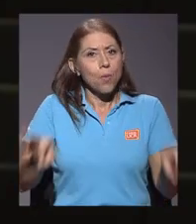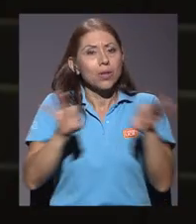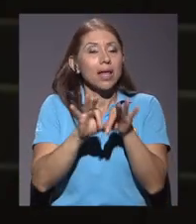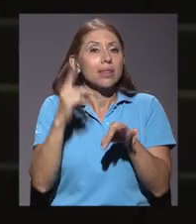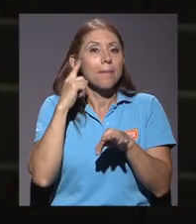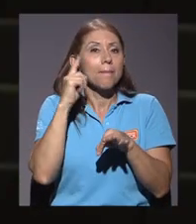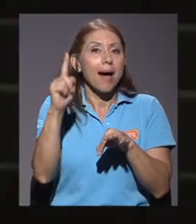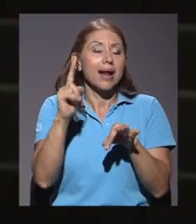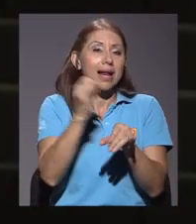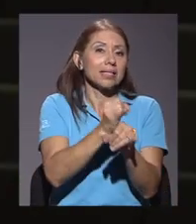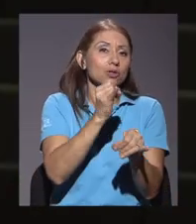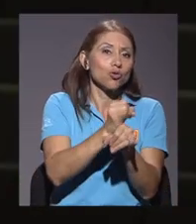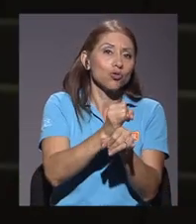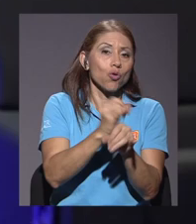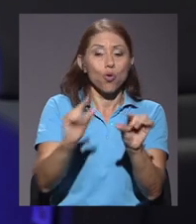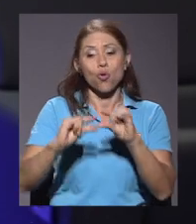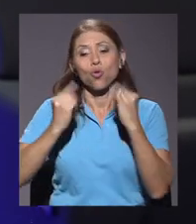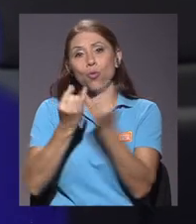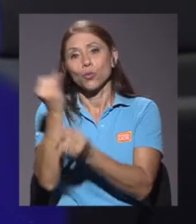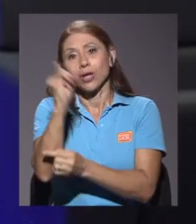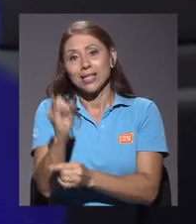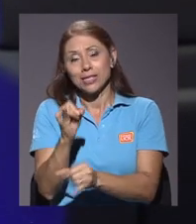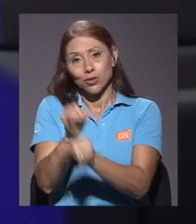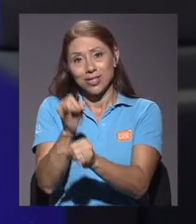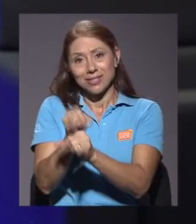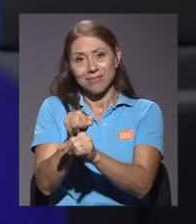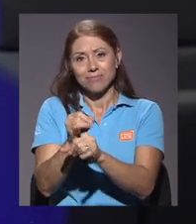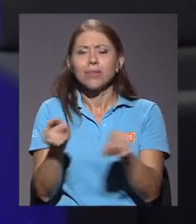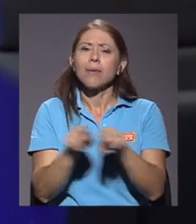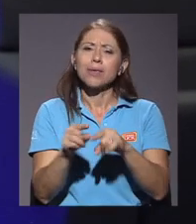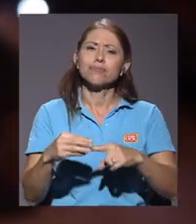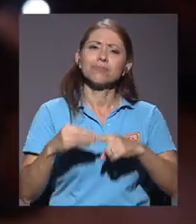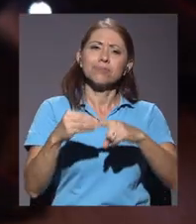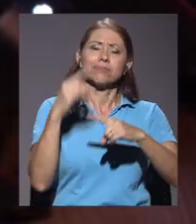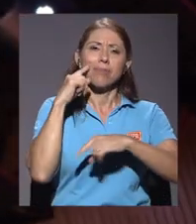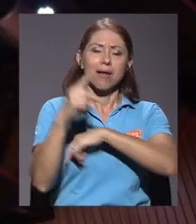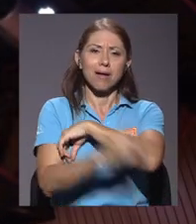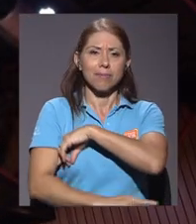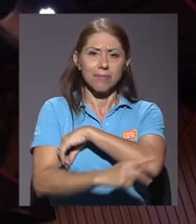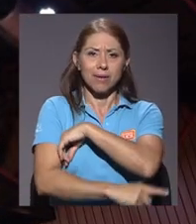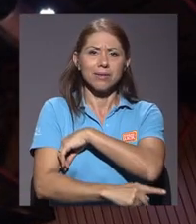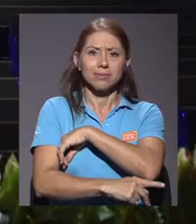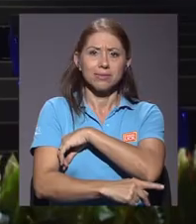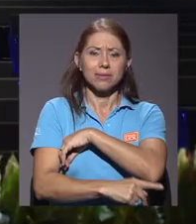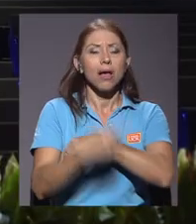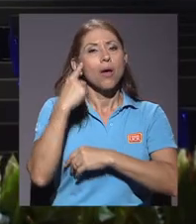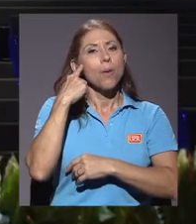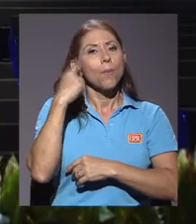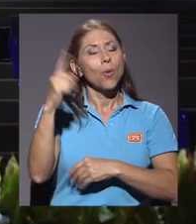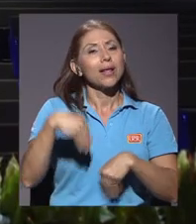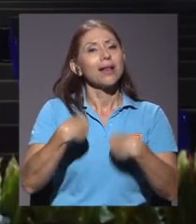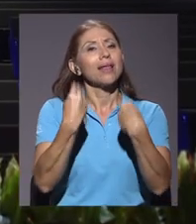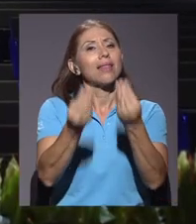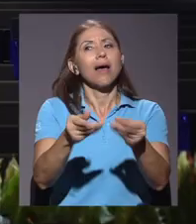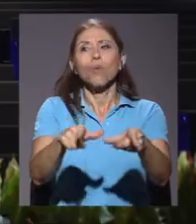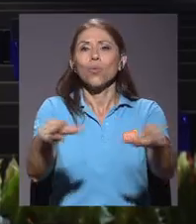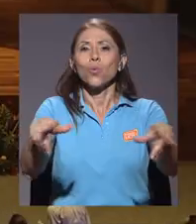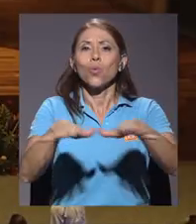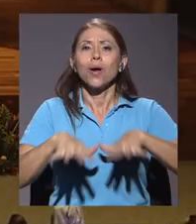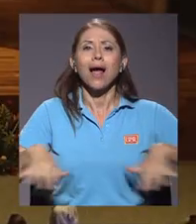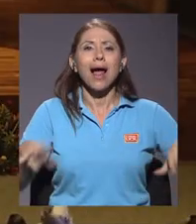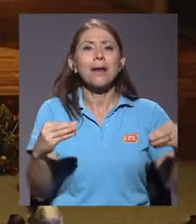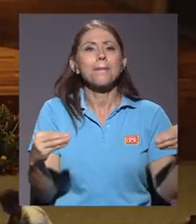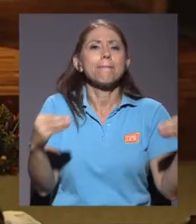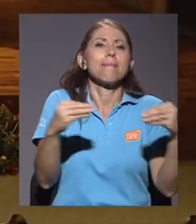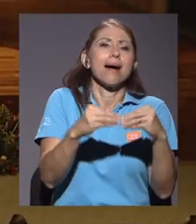institución, para las agrupaciones artísticas de la institución, sino yo diría que es fundamental para el país, porque le ofrece un espacio